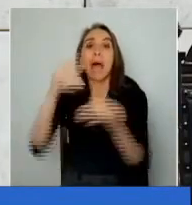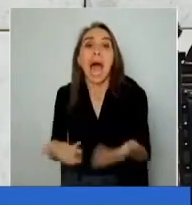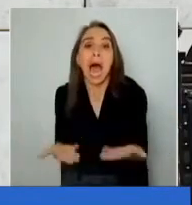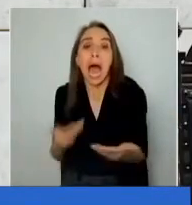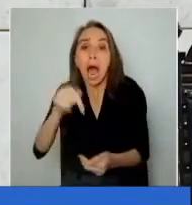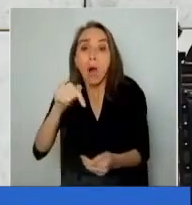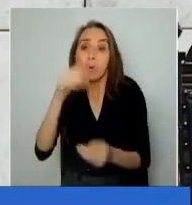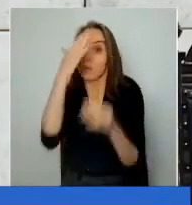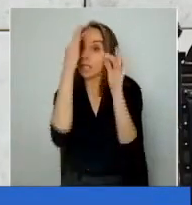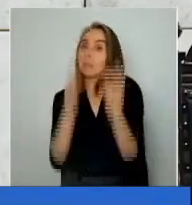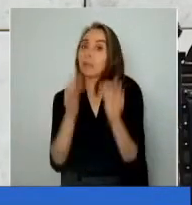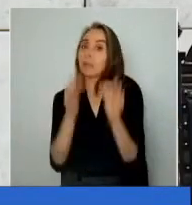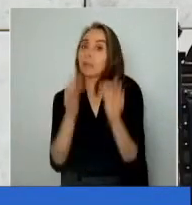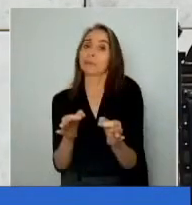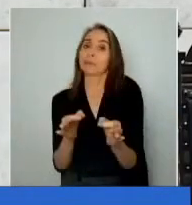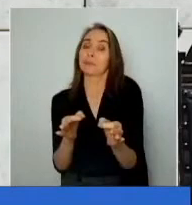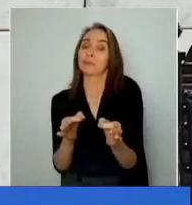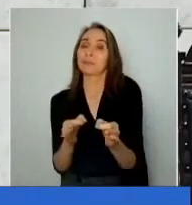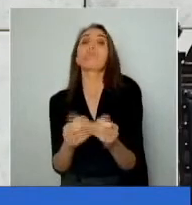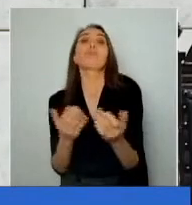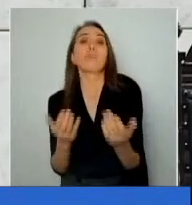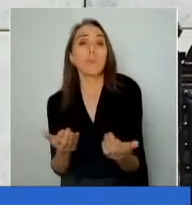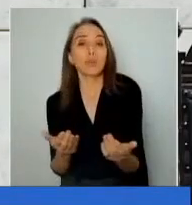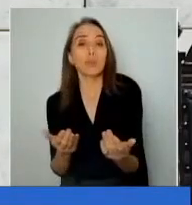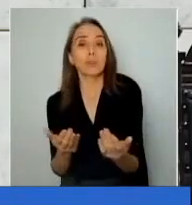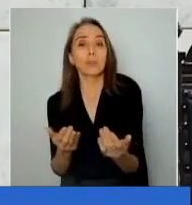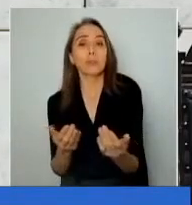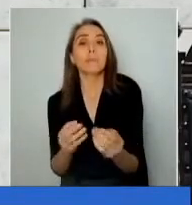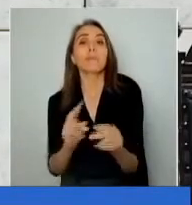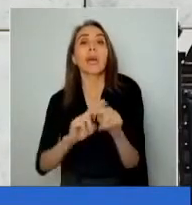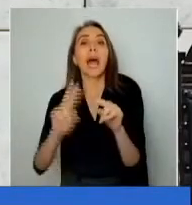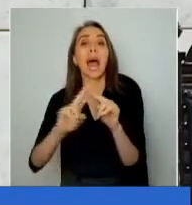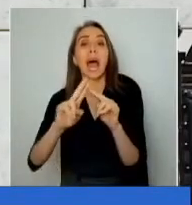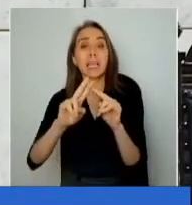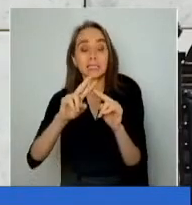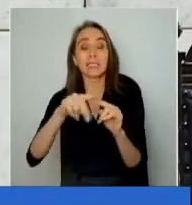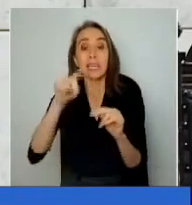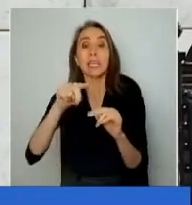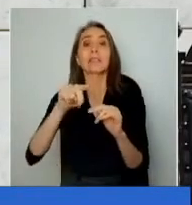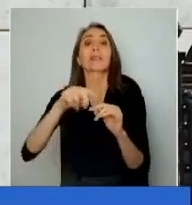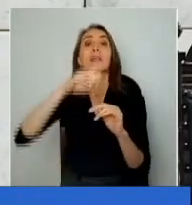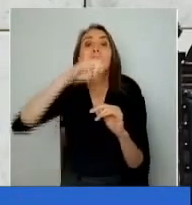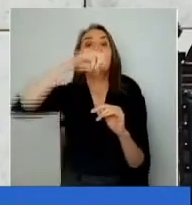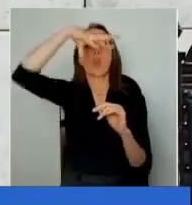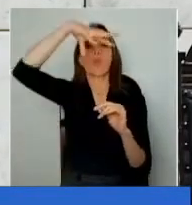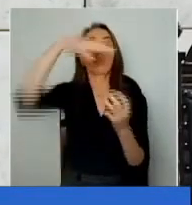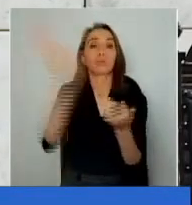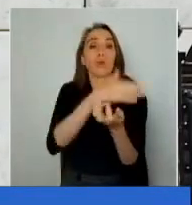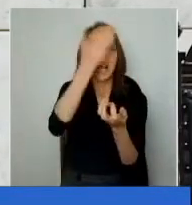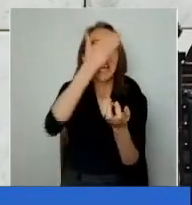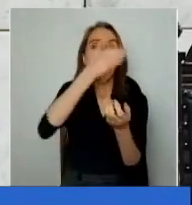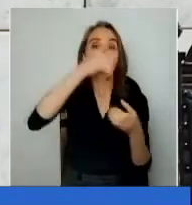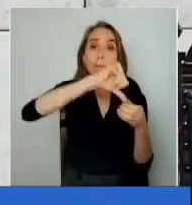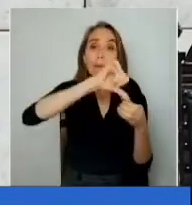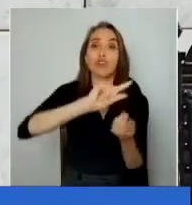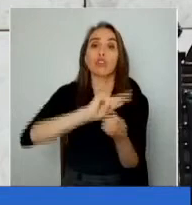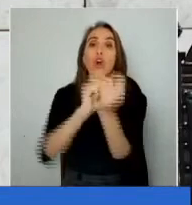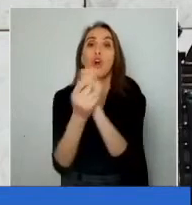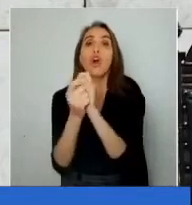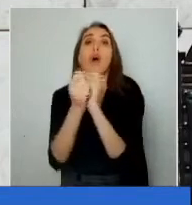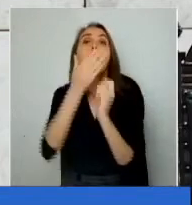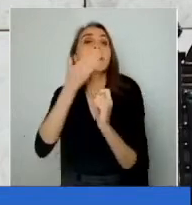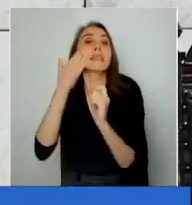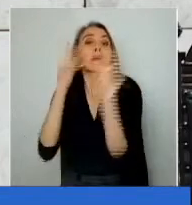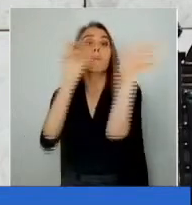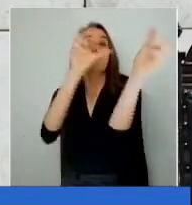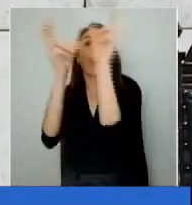por eso la generación de energía limpia es a todas luces una oportunidad extraordinaria para chile